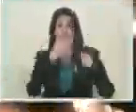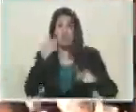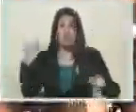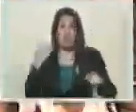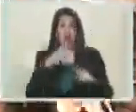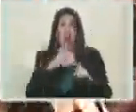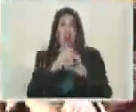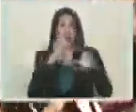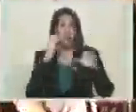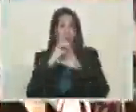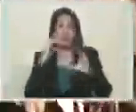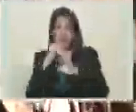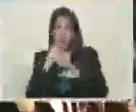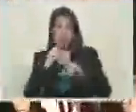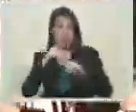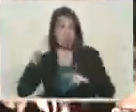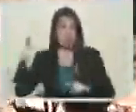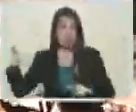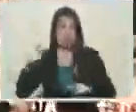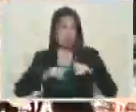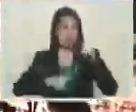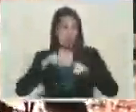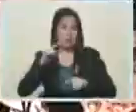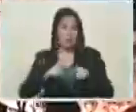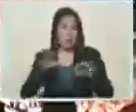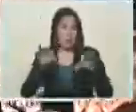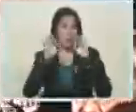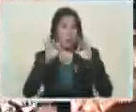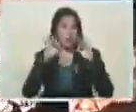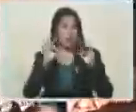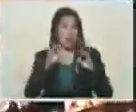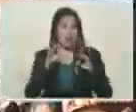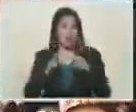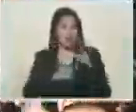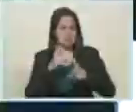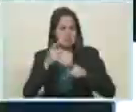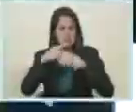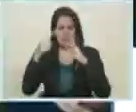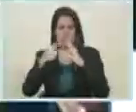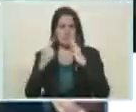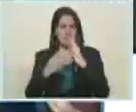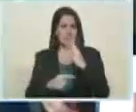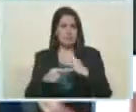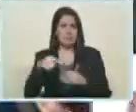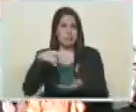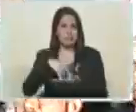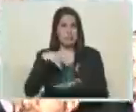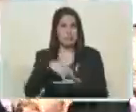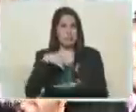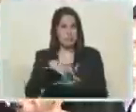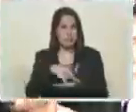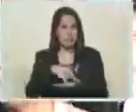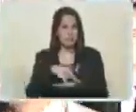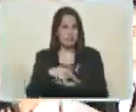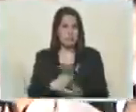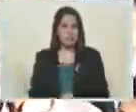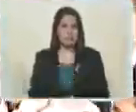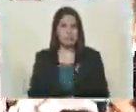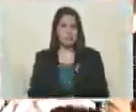líneas para un plan especial y extraordinario de la misión transporte para Carabobo.